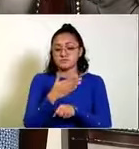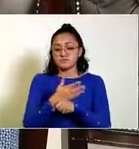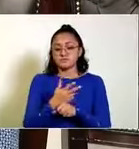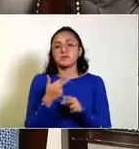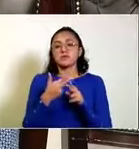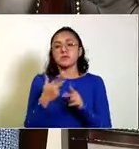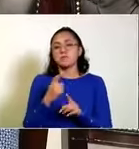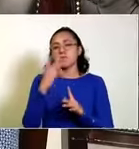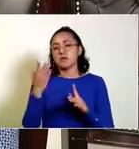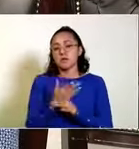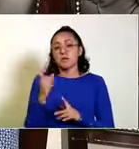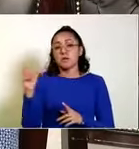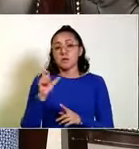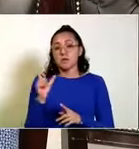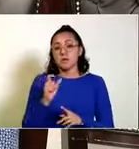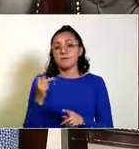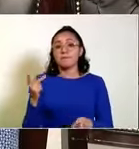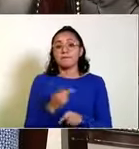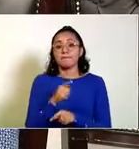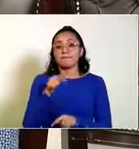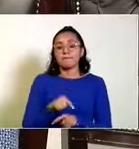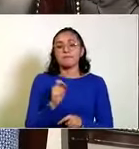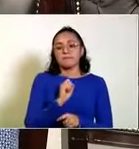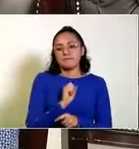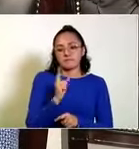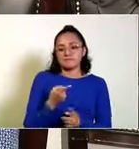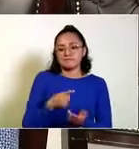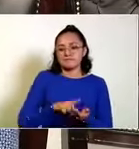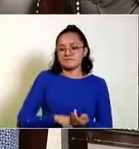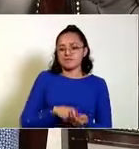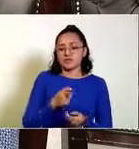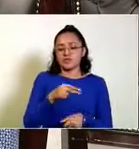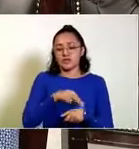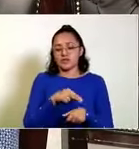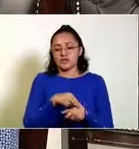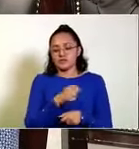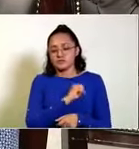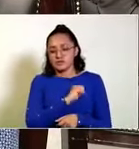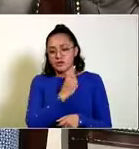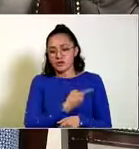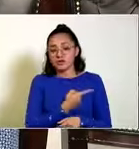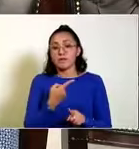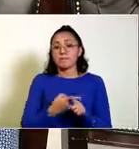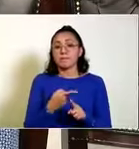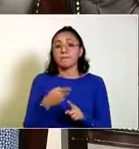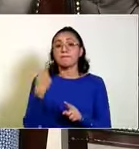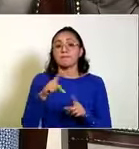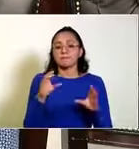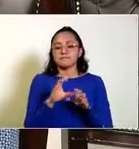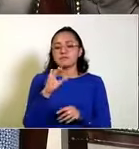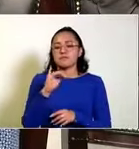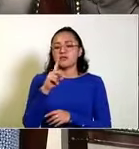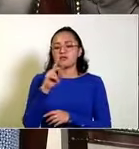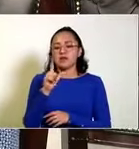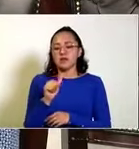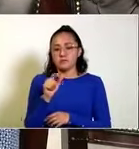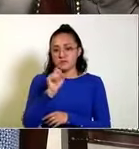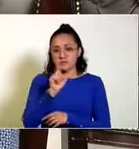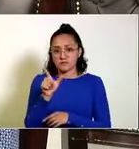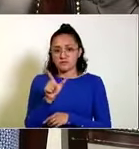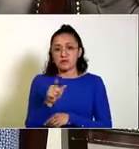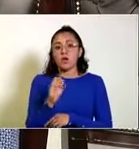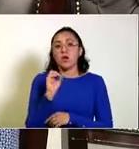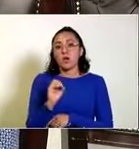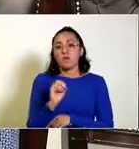hasta en una mitad cuando el delito lo cometa un profesional de la salud y con la suspensión de su cédula profesional y